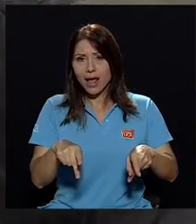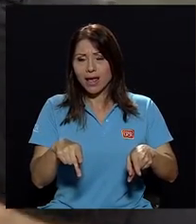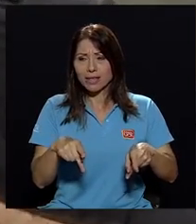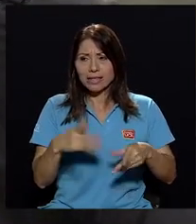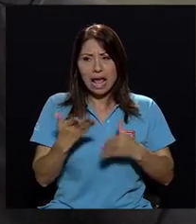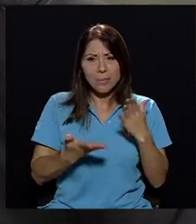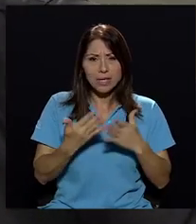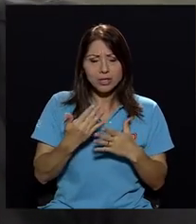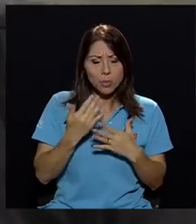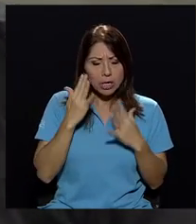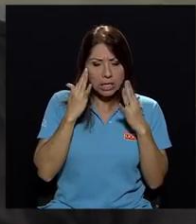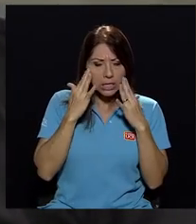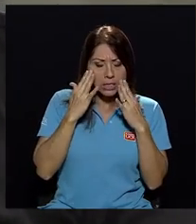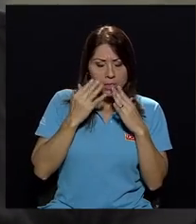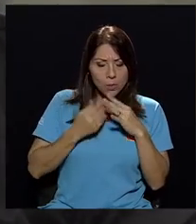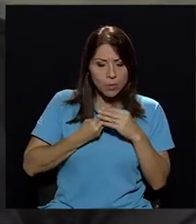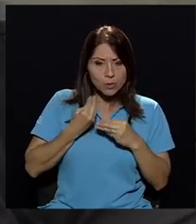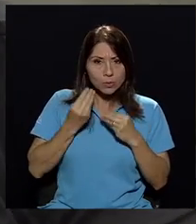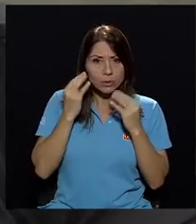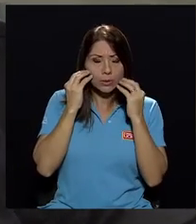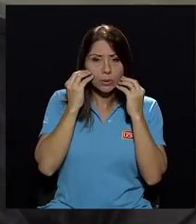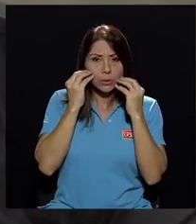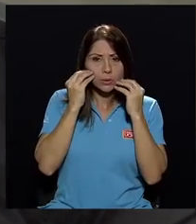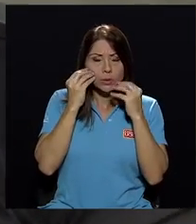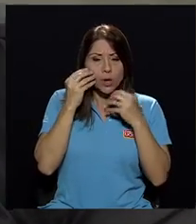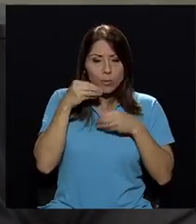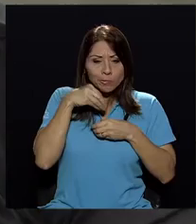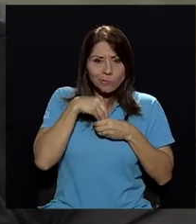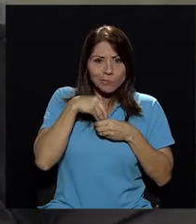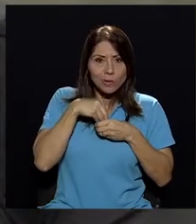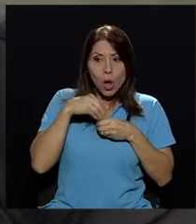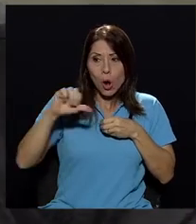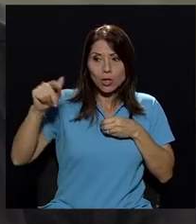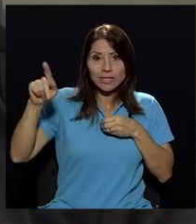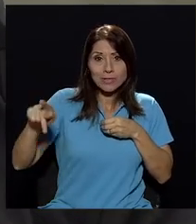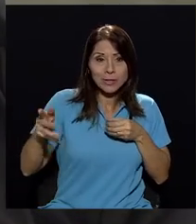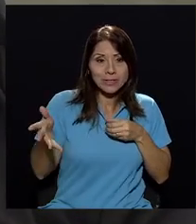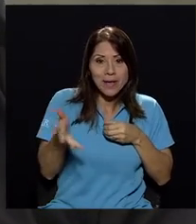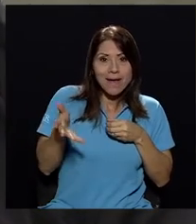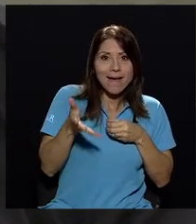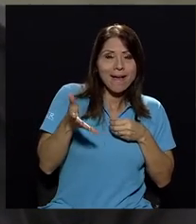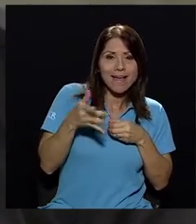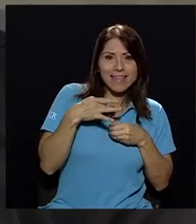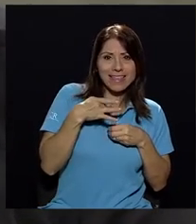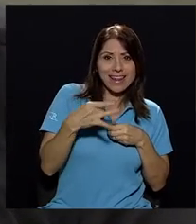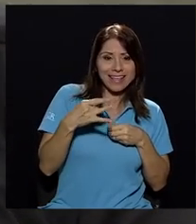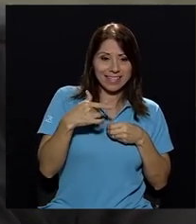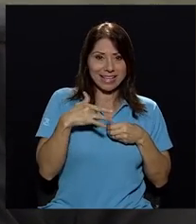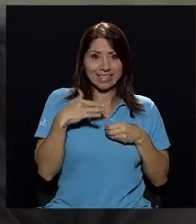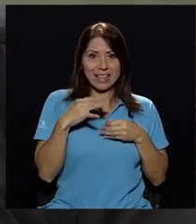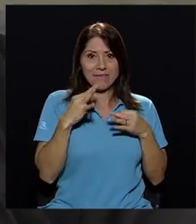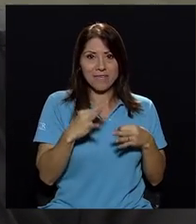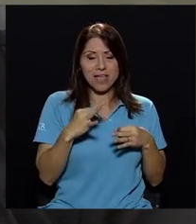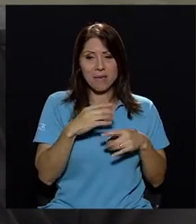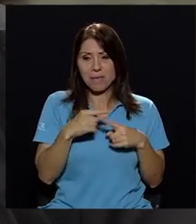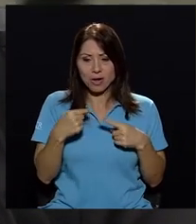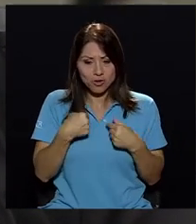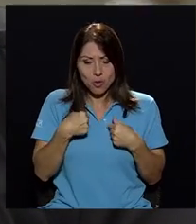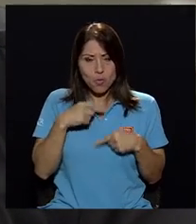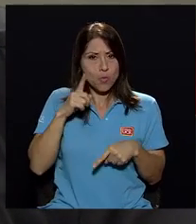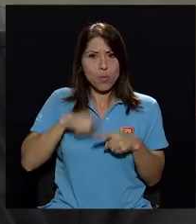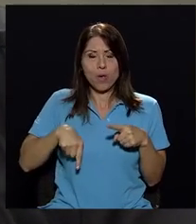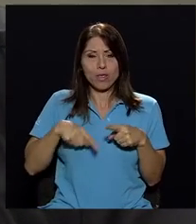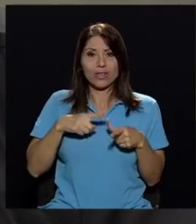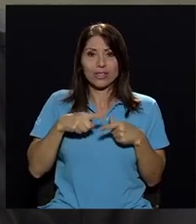se meta más en sí misma. Al ver el interés de los demás por estar bien y no tener los